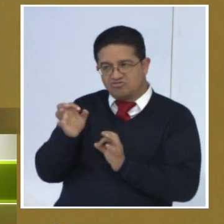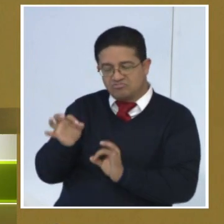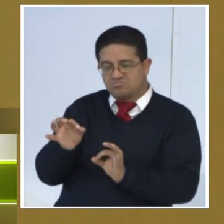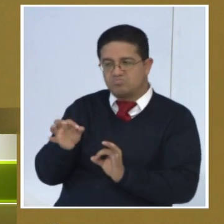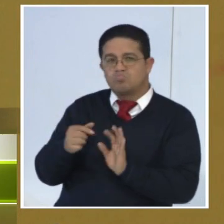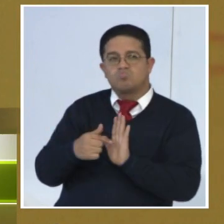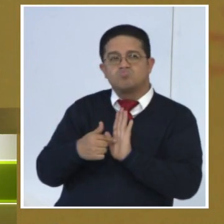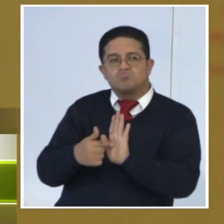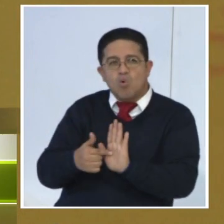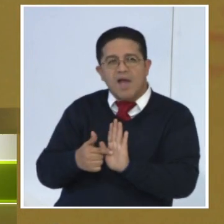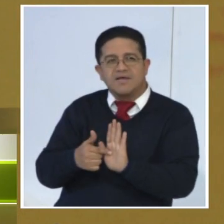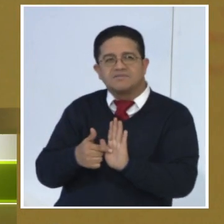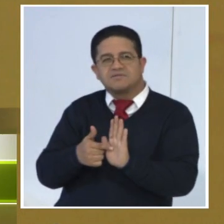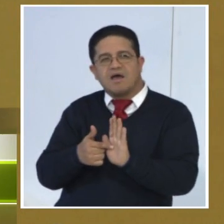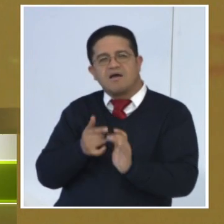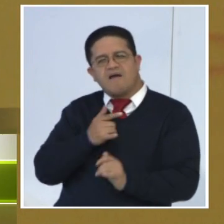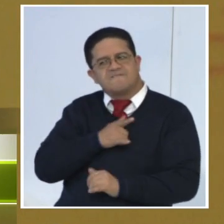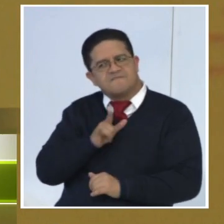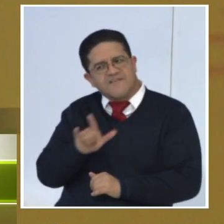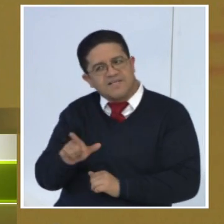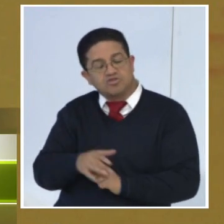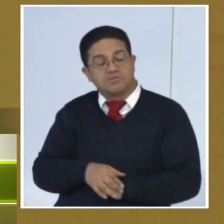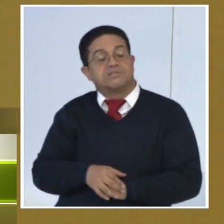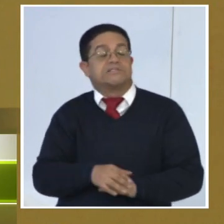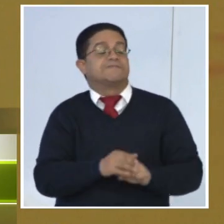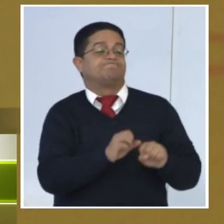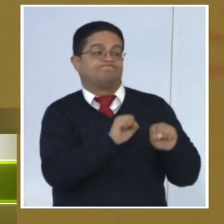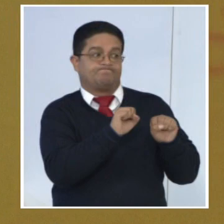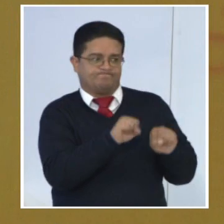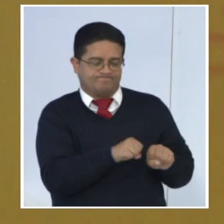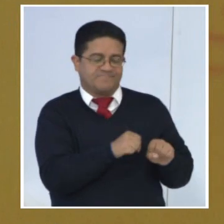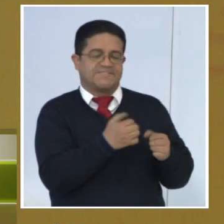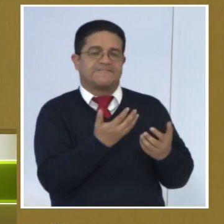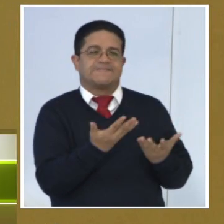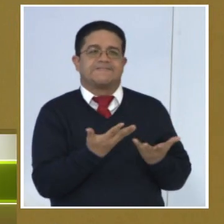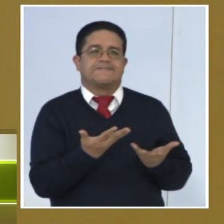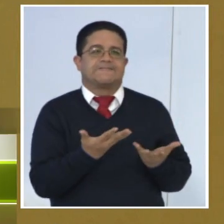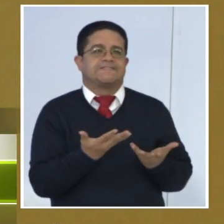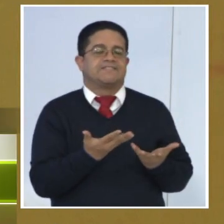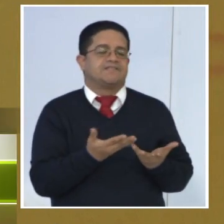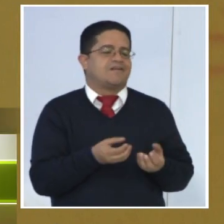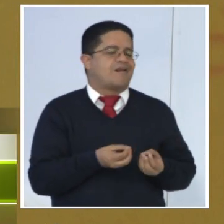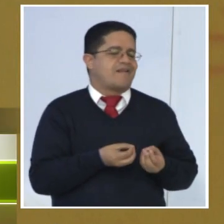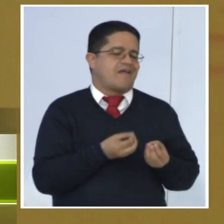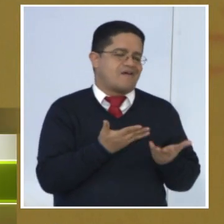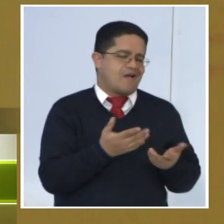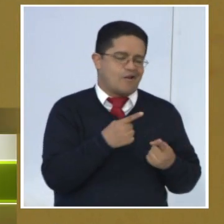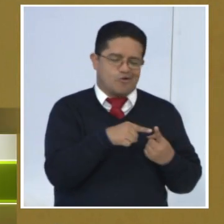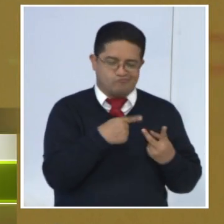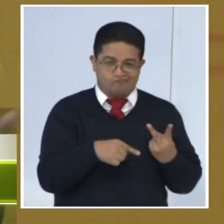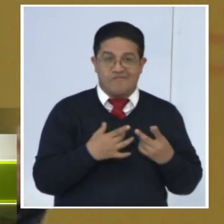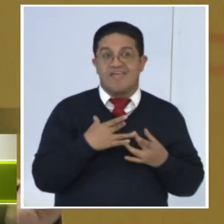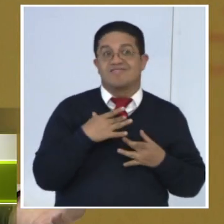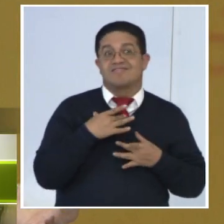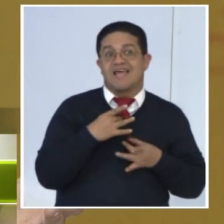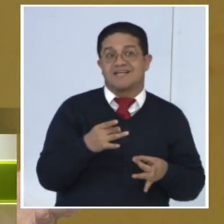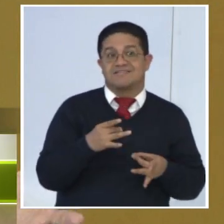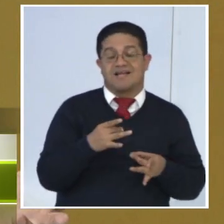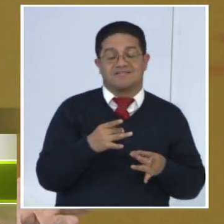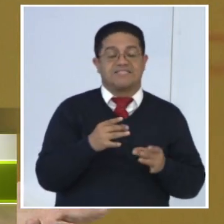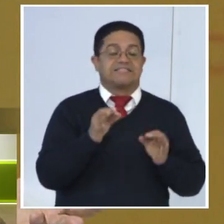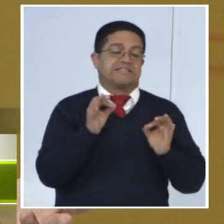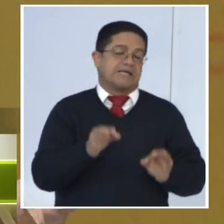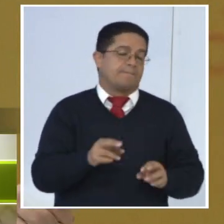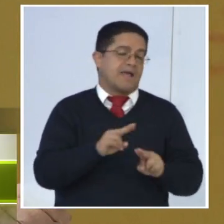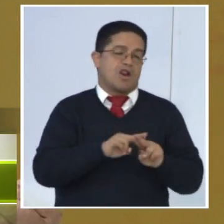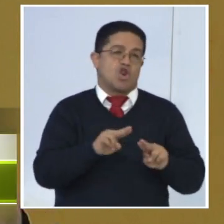de afecto y cariño que son los obsequios. Sí, bueno, en cuestión de obsequios hay muchas cosas interesantes, ¿no? Siempre en los niños